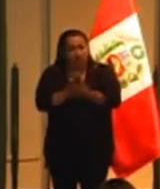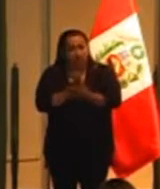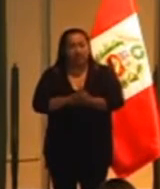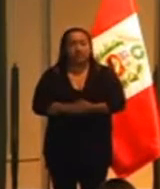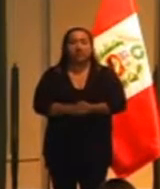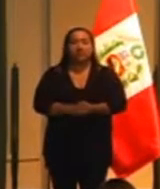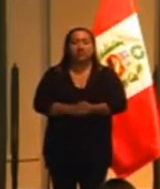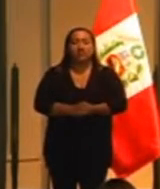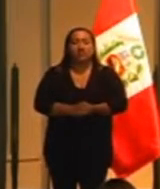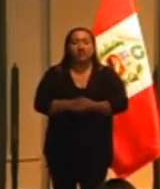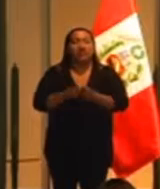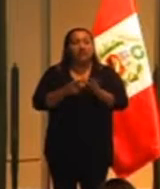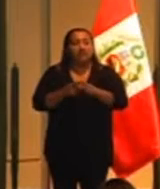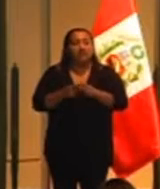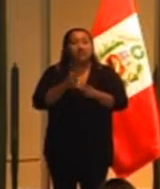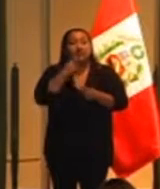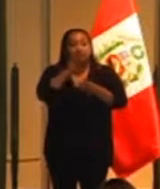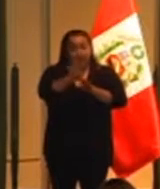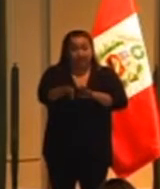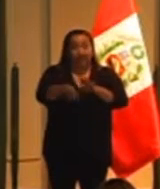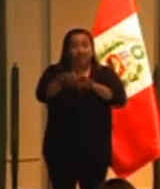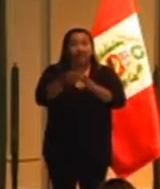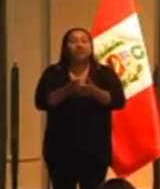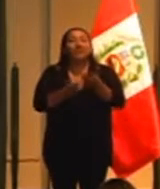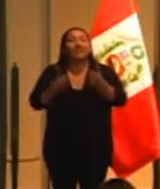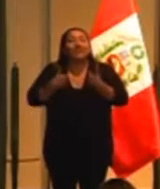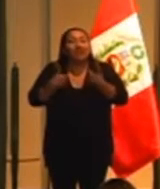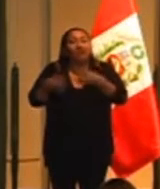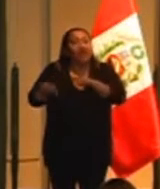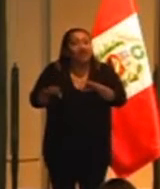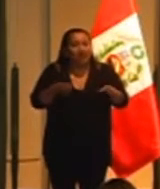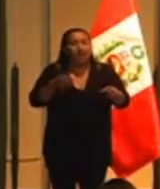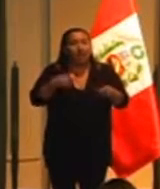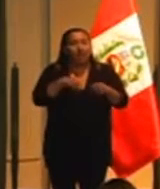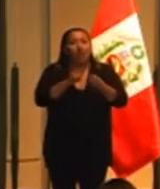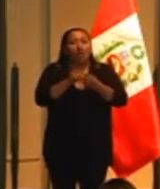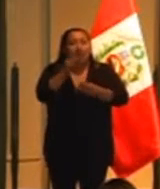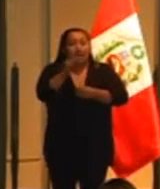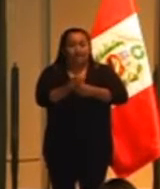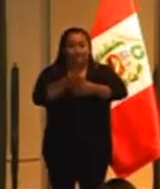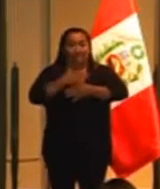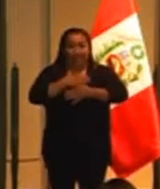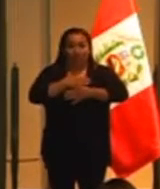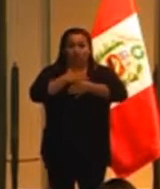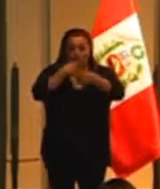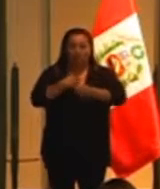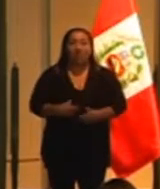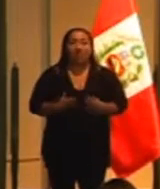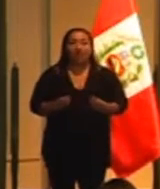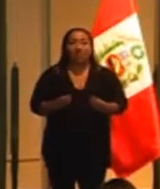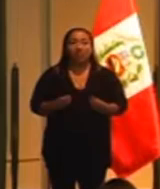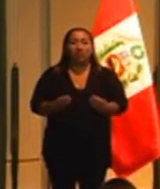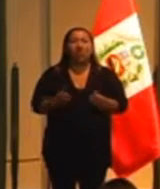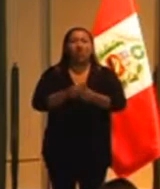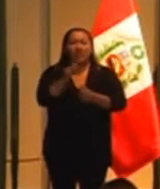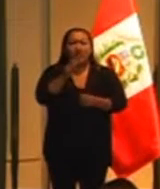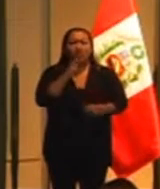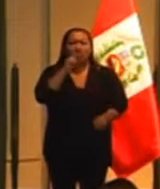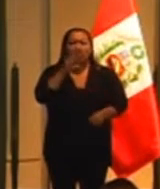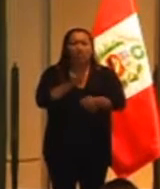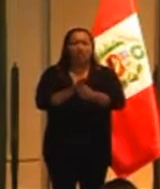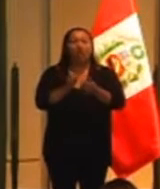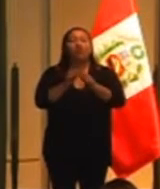adelante. Entonces, es parte de lo que debemos hacer, creo, como seres humanos, como personas comprometidas con